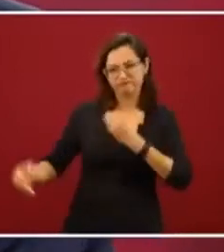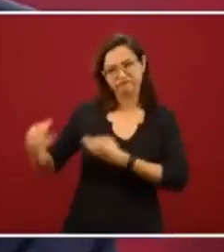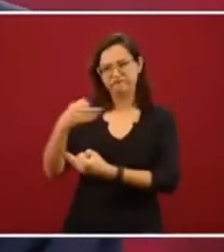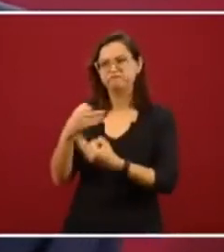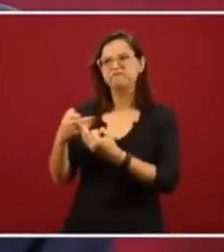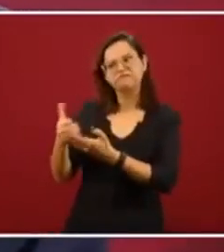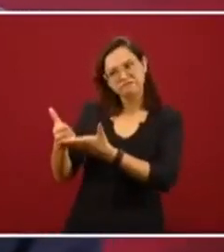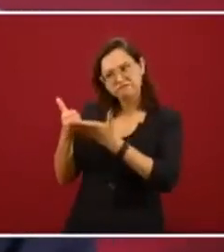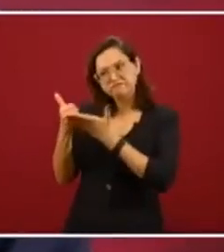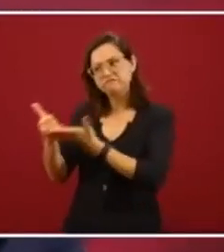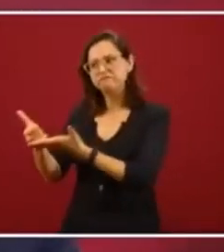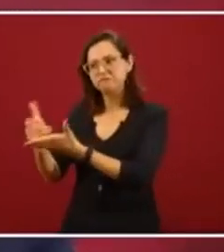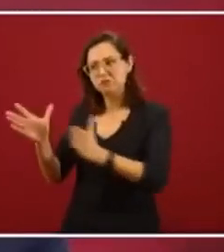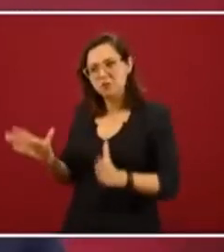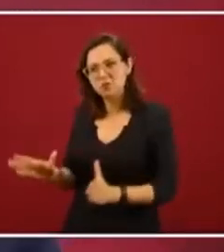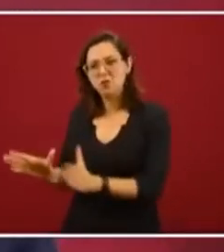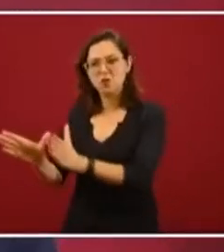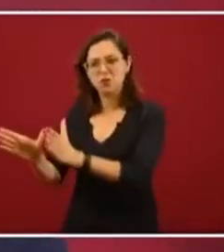apoyo a otros.